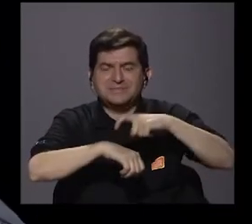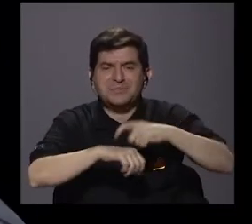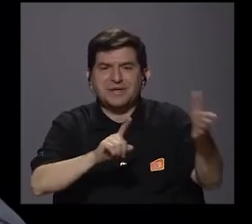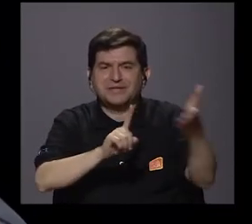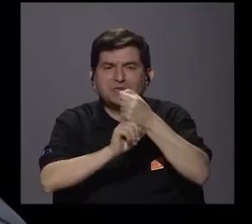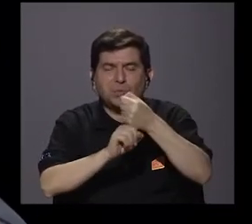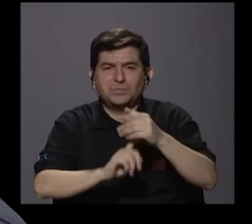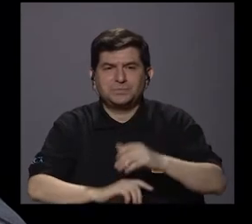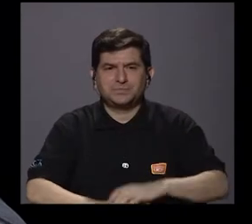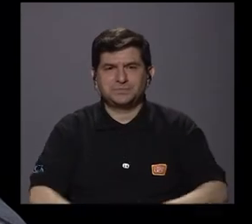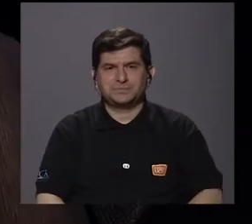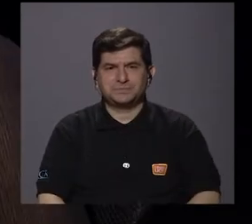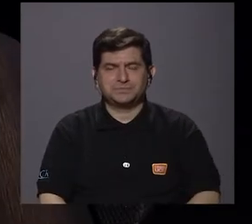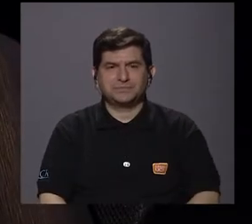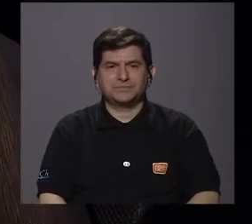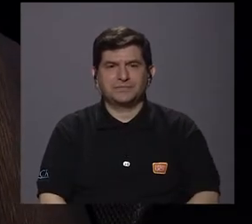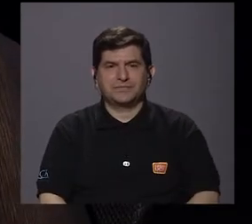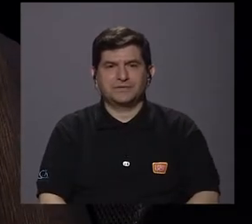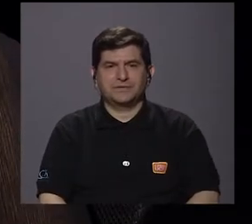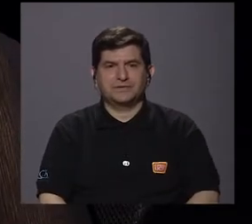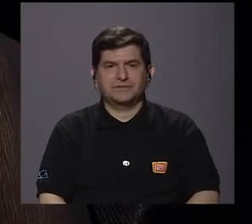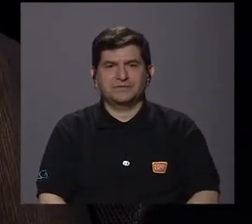arrestaba. Okay.